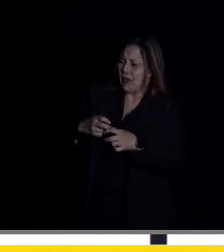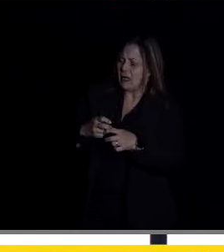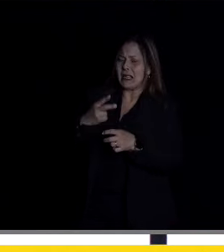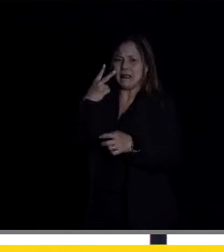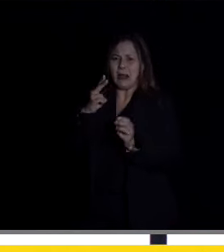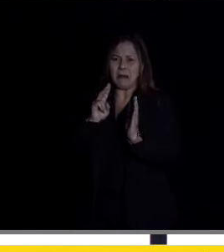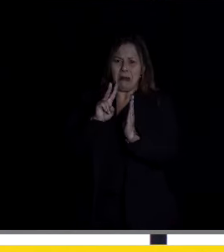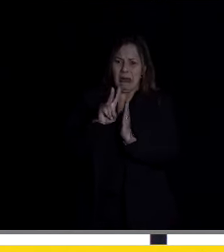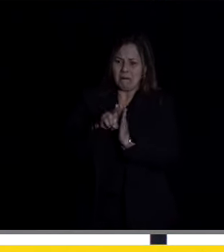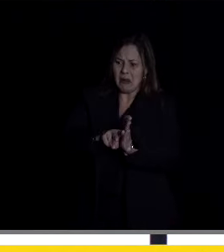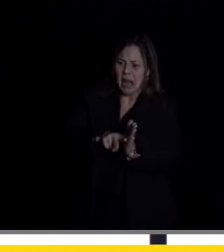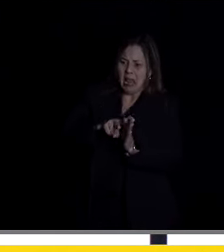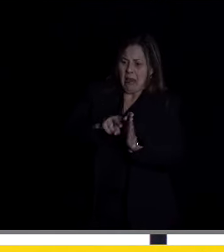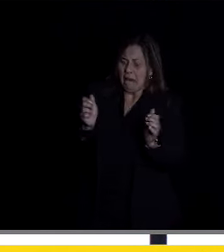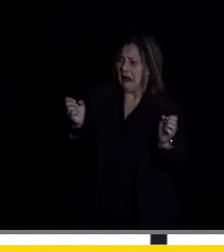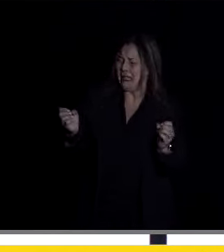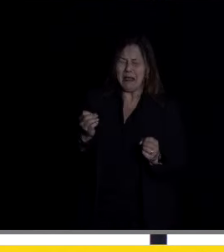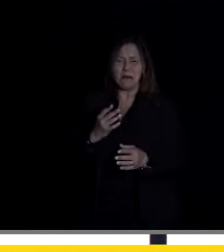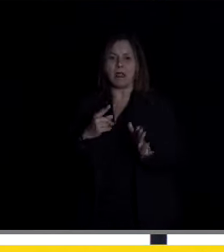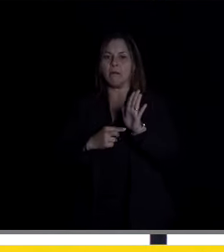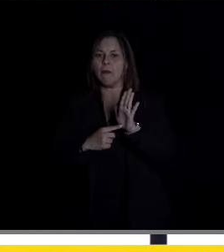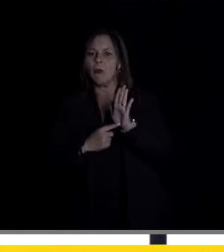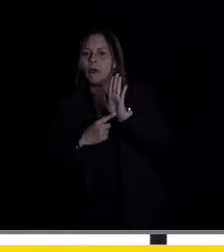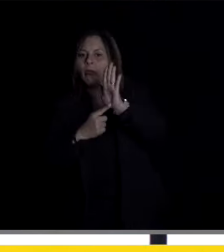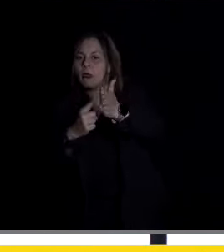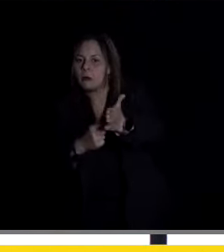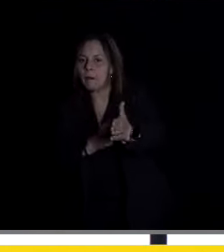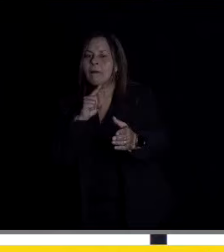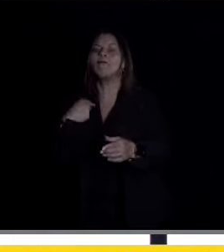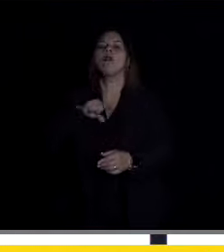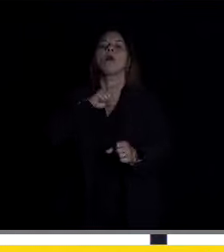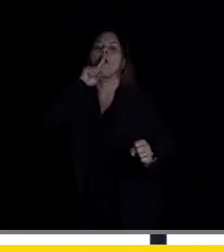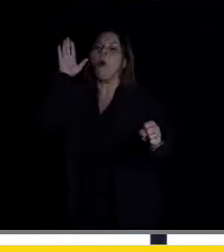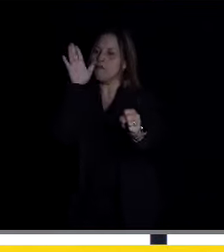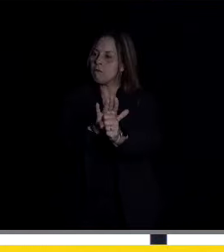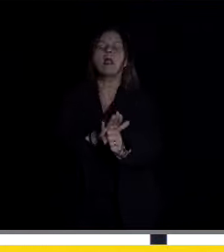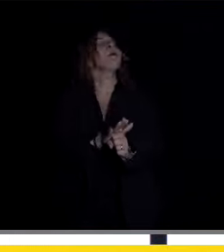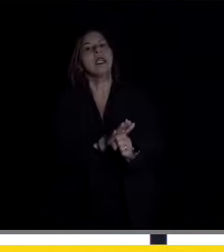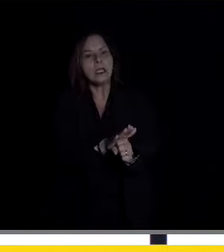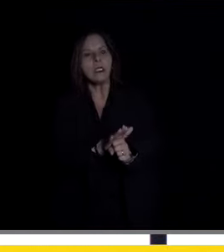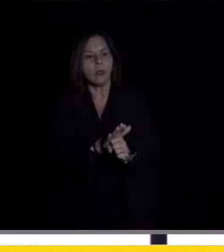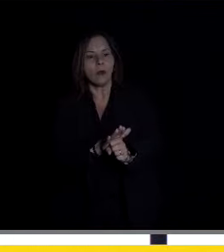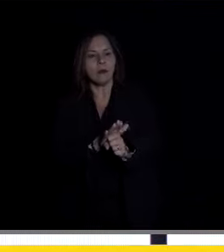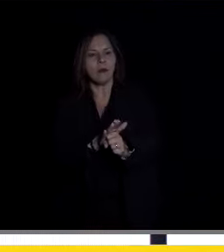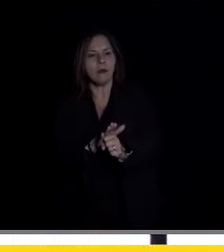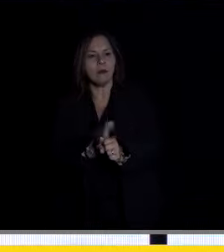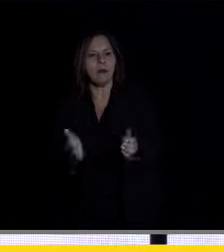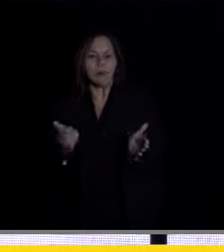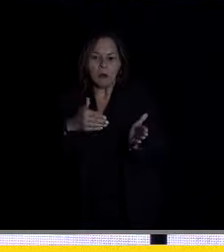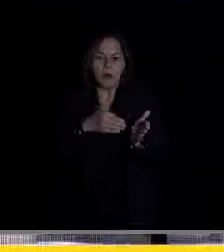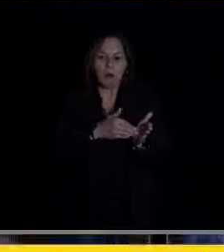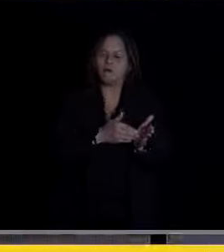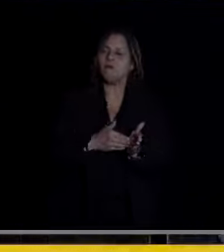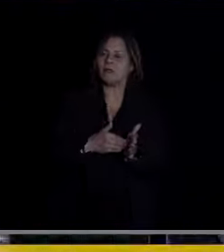de terror, demostramos una vez más nuestra solidez, compromiso y nuestra poderosa capacidad de innovar. La